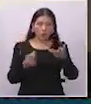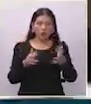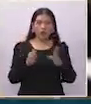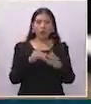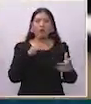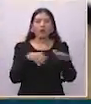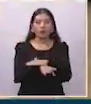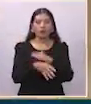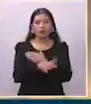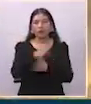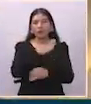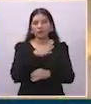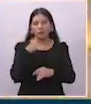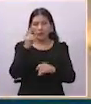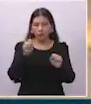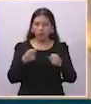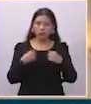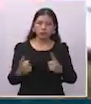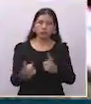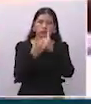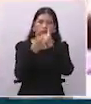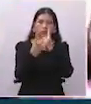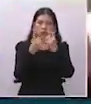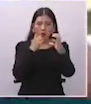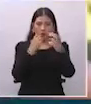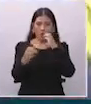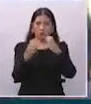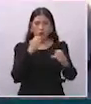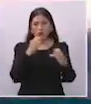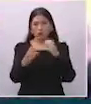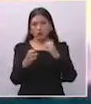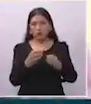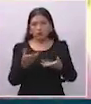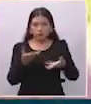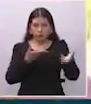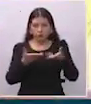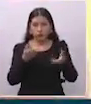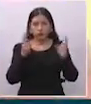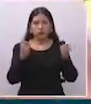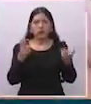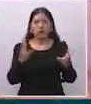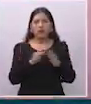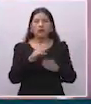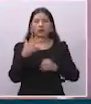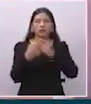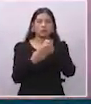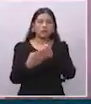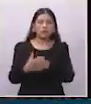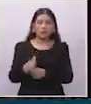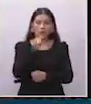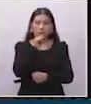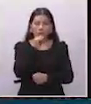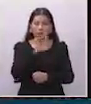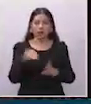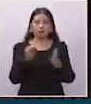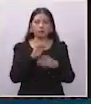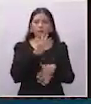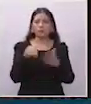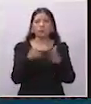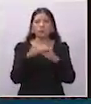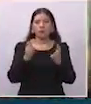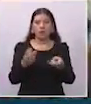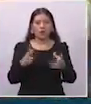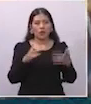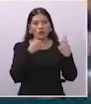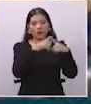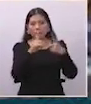el acceso para poder conversar, para poder sentarnos y conversar. Son tres bancos privados, los fondos están aumentando, es